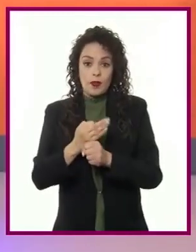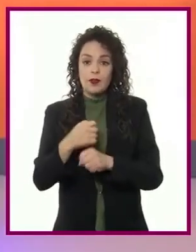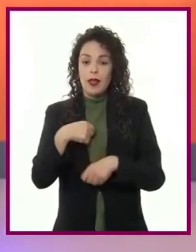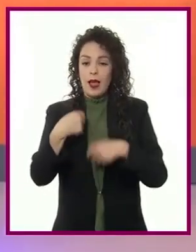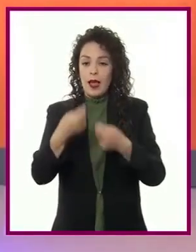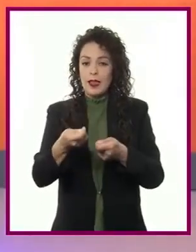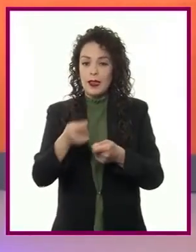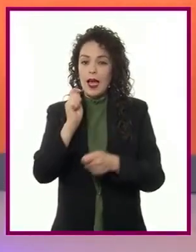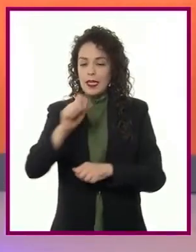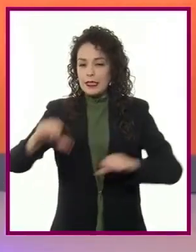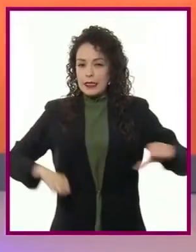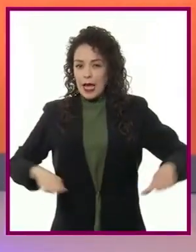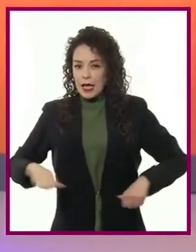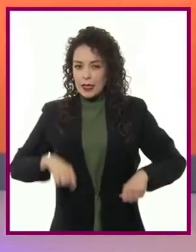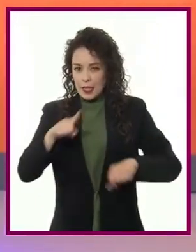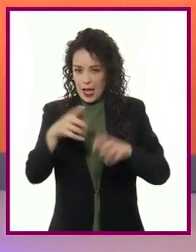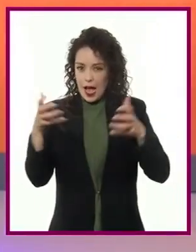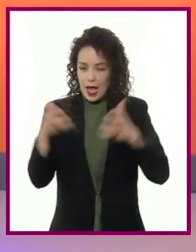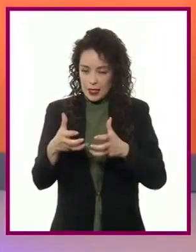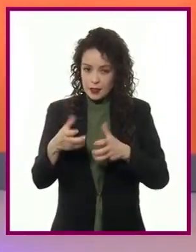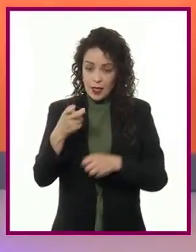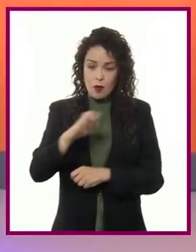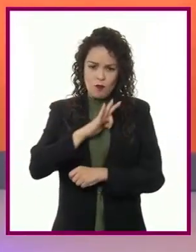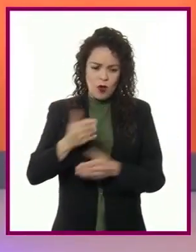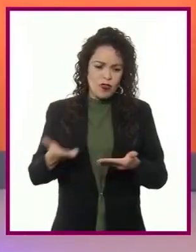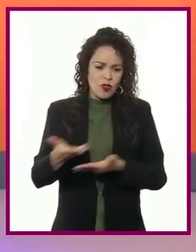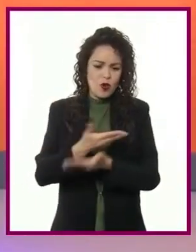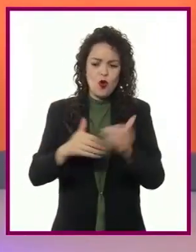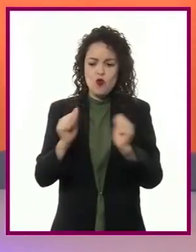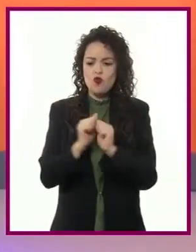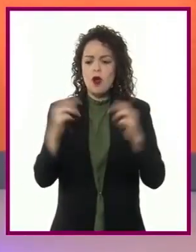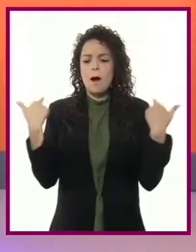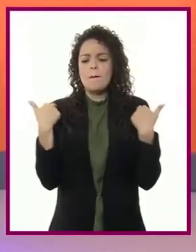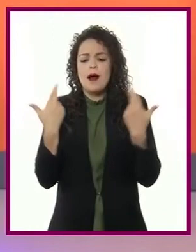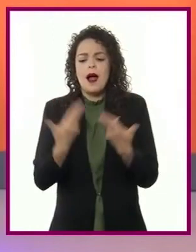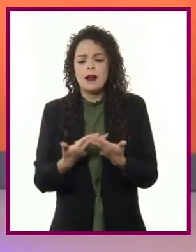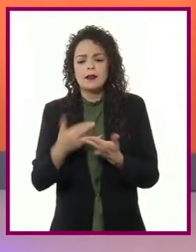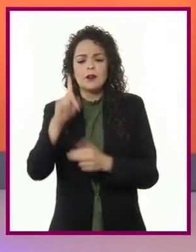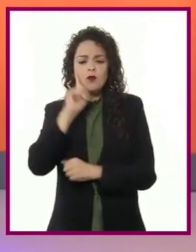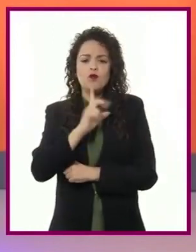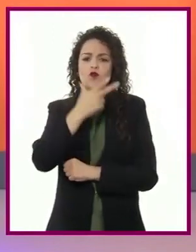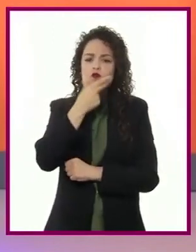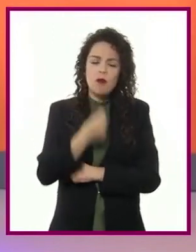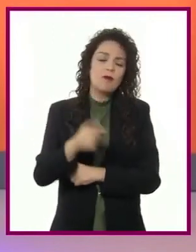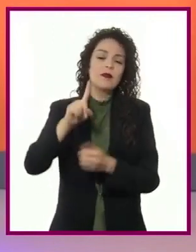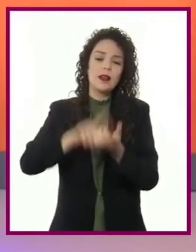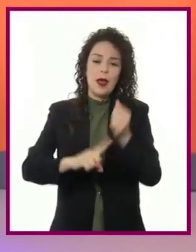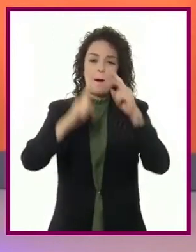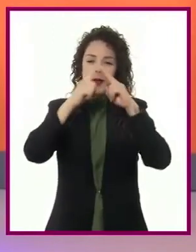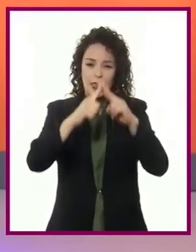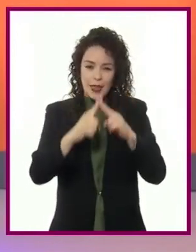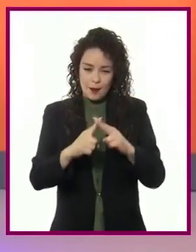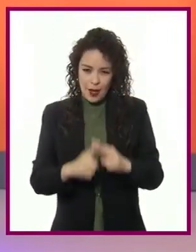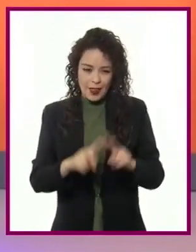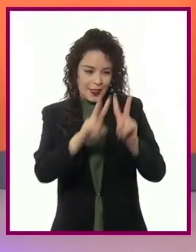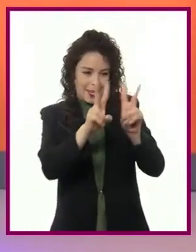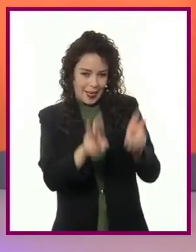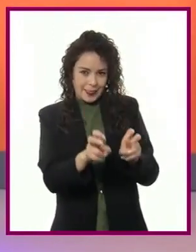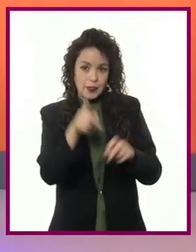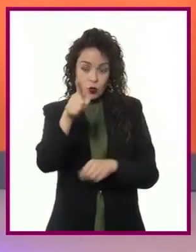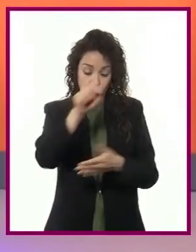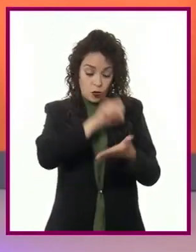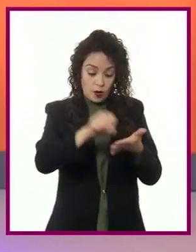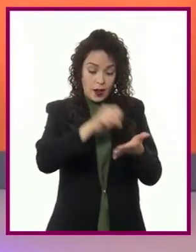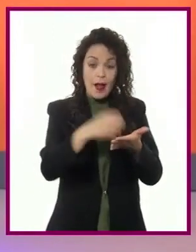retos, los cuales pueden compartir con sus maestras o maestros de matemáticas. Escriban en